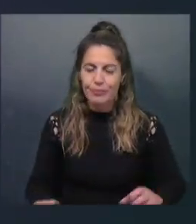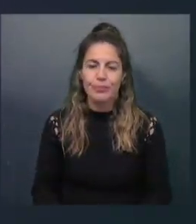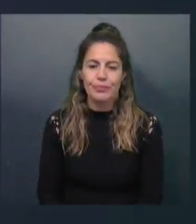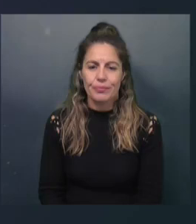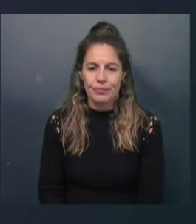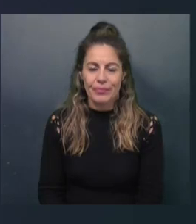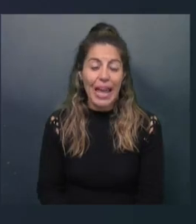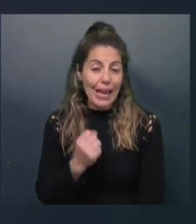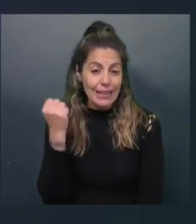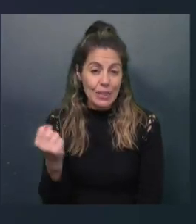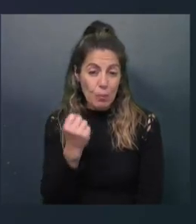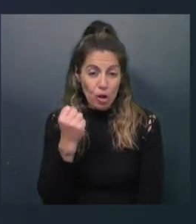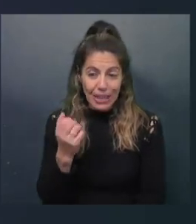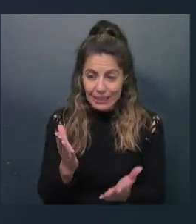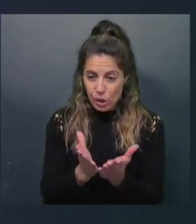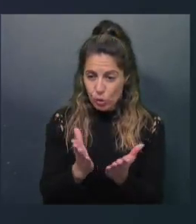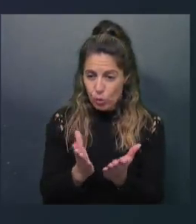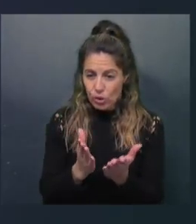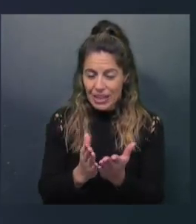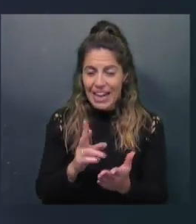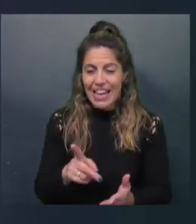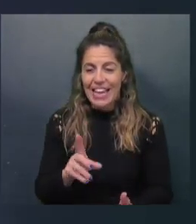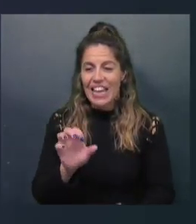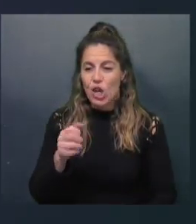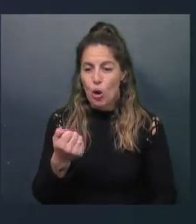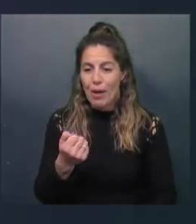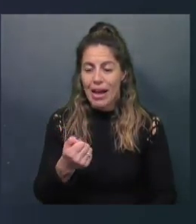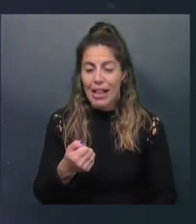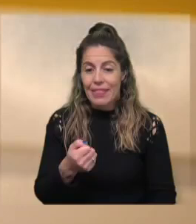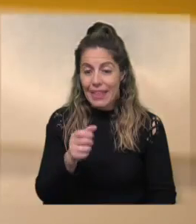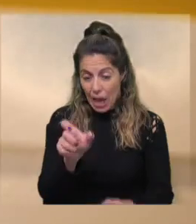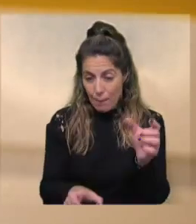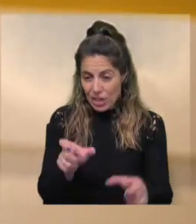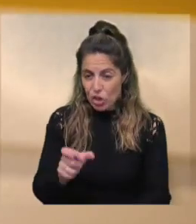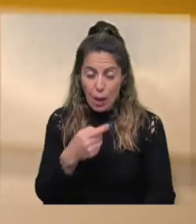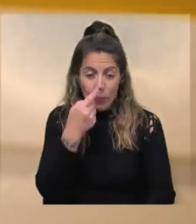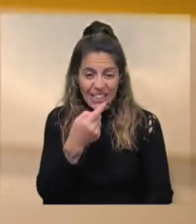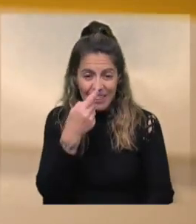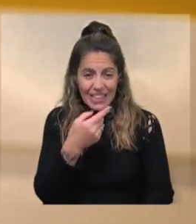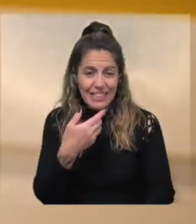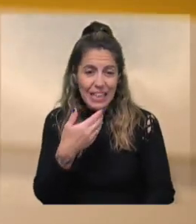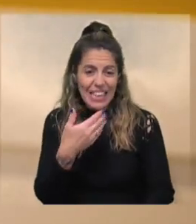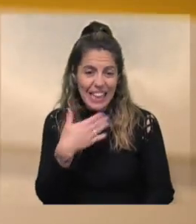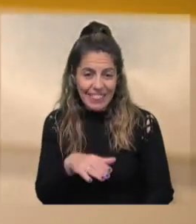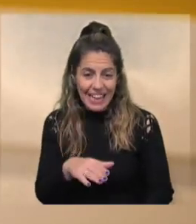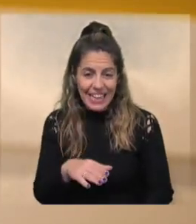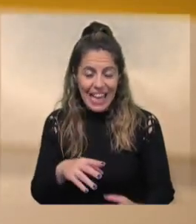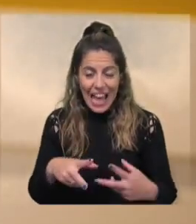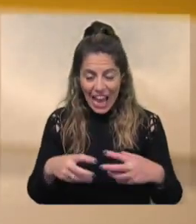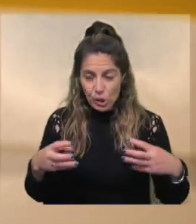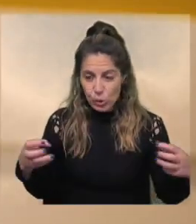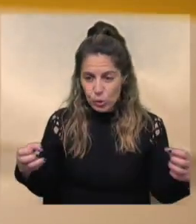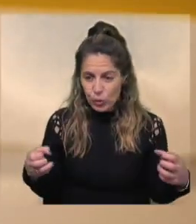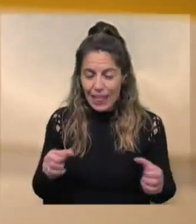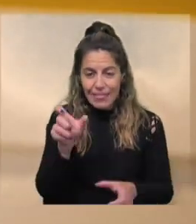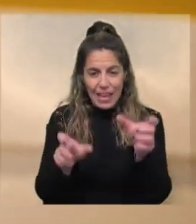Es importante estudiar el genoma de una población porque es interesante entender las estructuras que tienen las poblaciones.